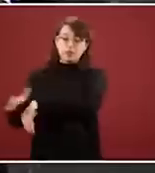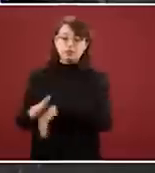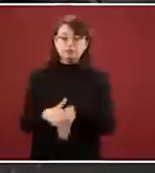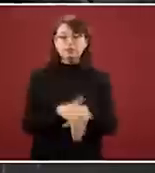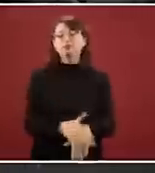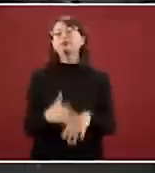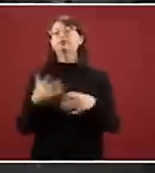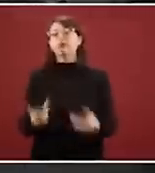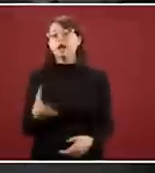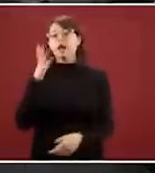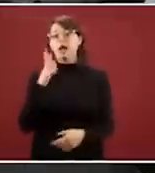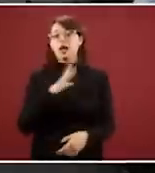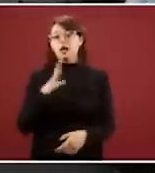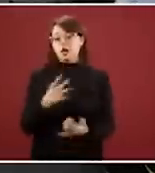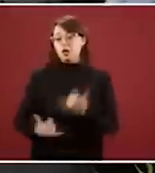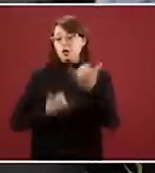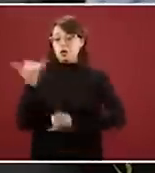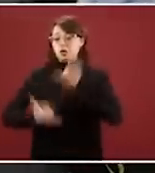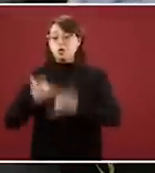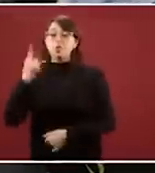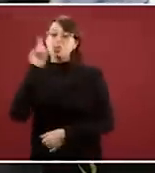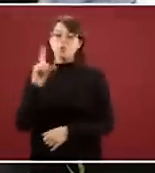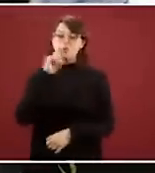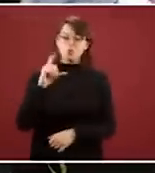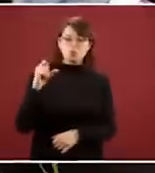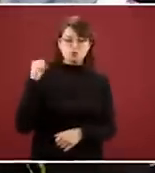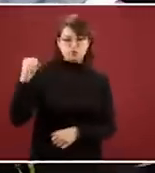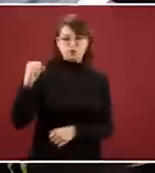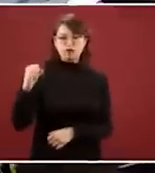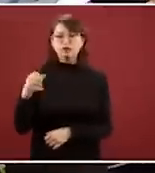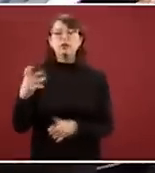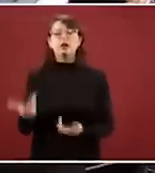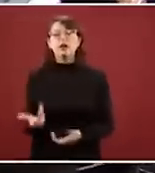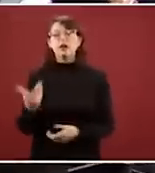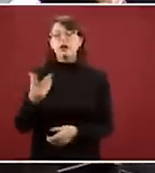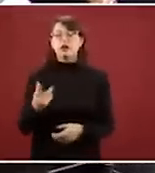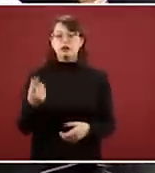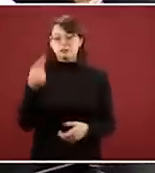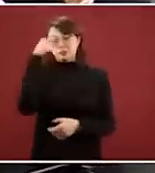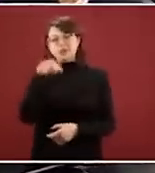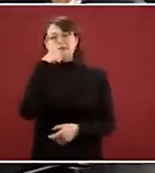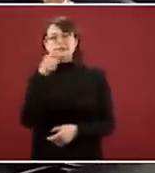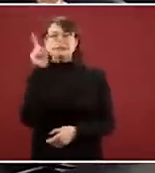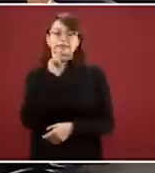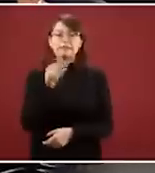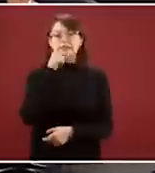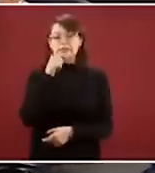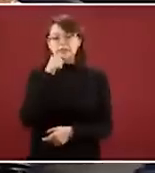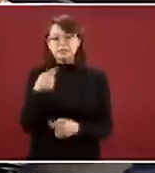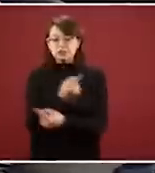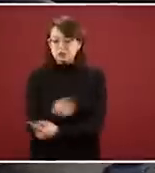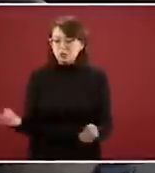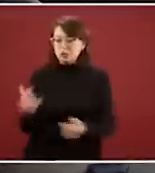juguetón tiene la finalidad de donar juguetes para niños y niñas huérfanos de